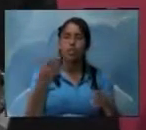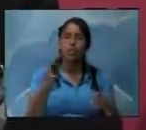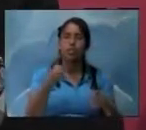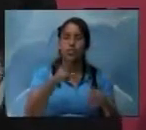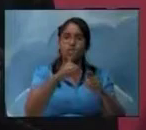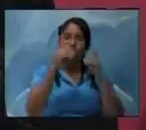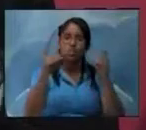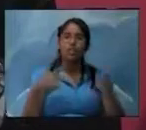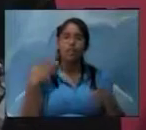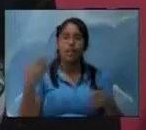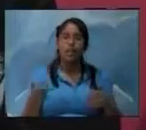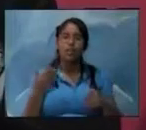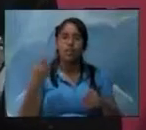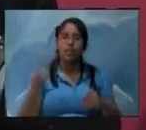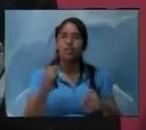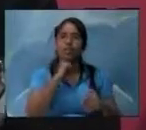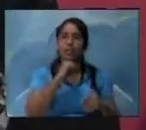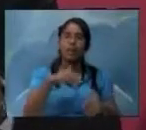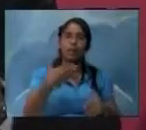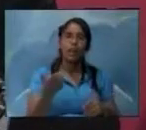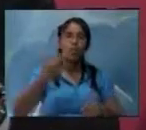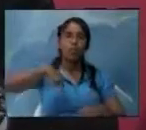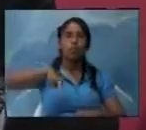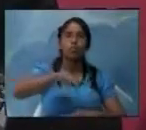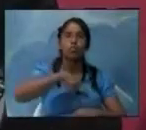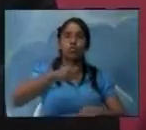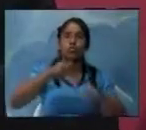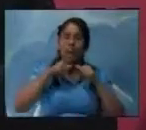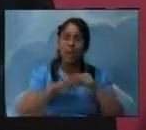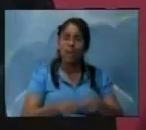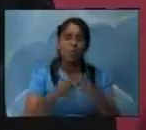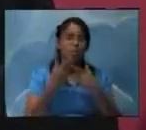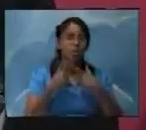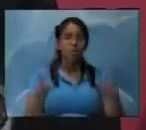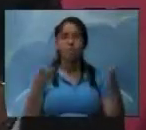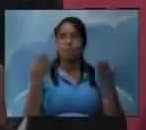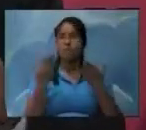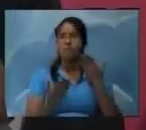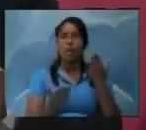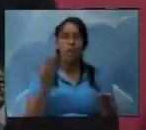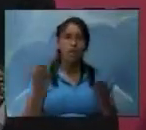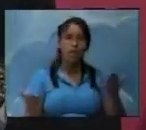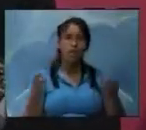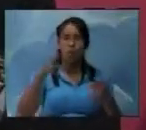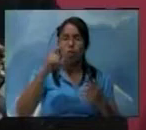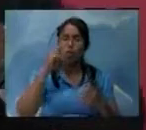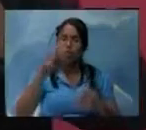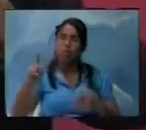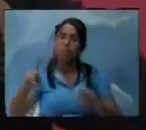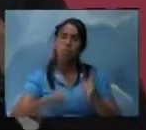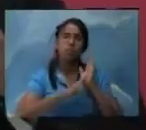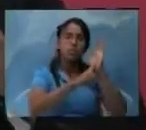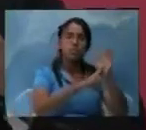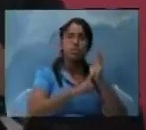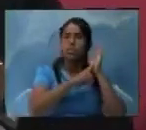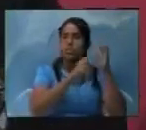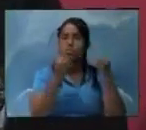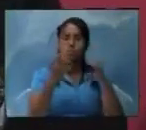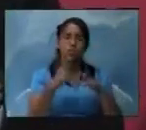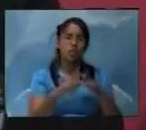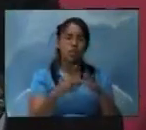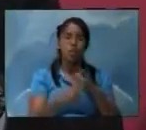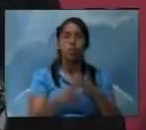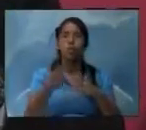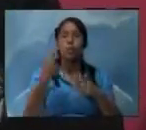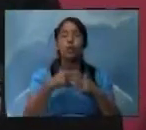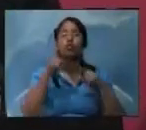su Dios. Qué importante es que nosotros marquemos la diferencia. Hoy el diablo te está presentando muchas cosas,